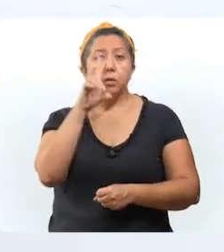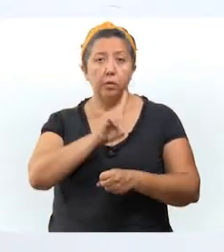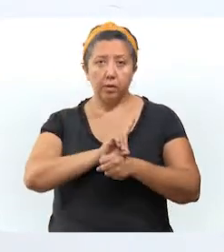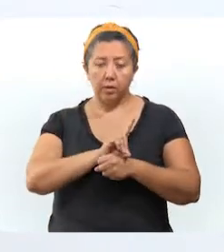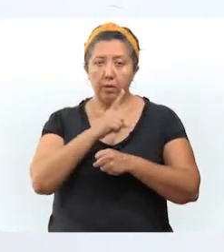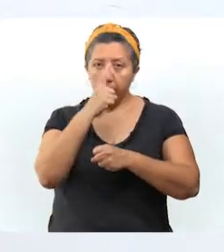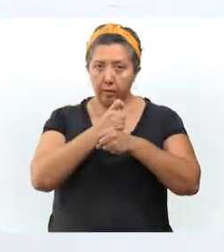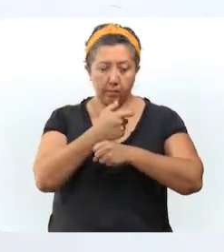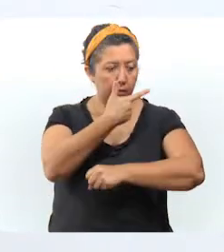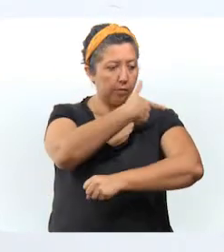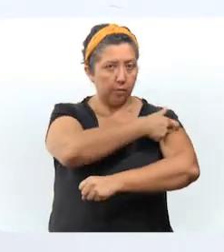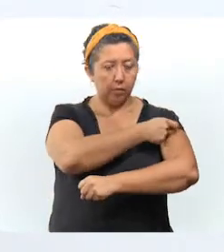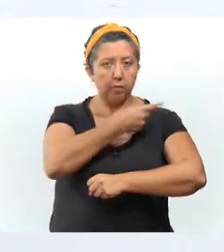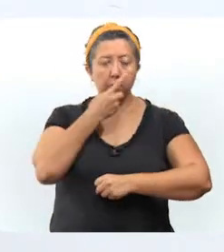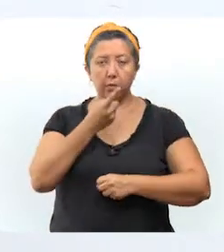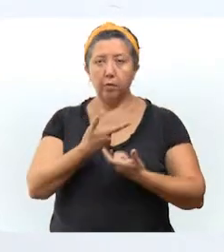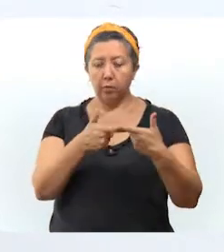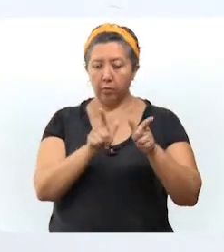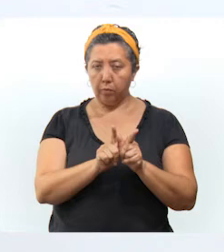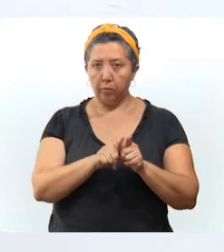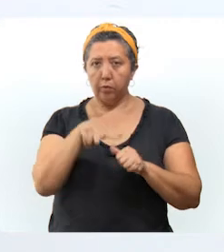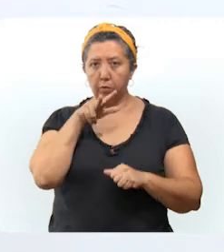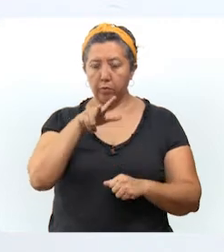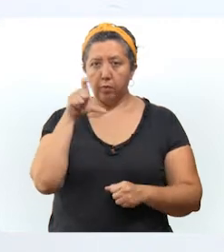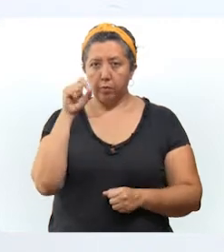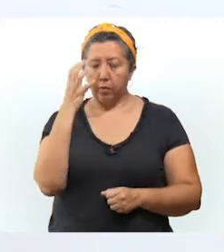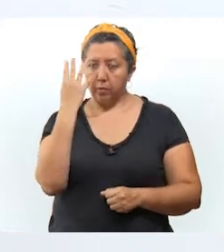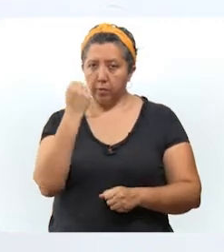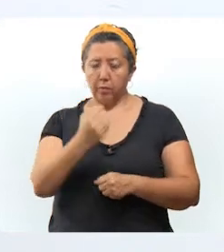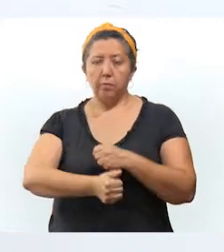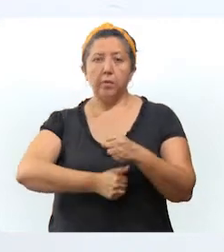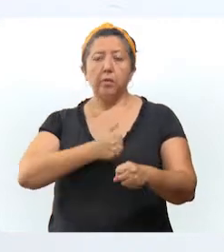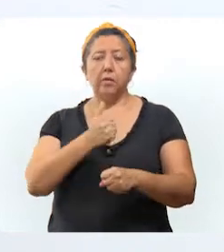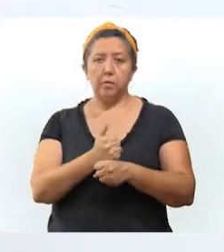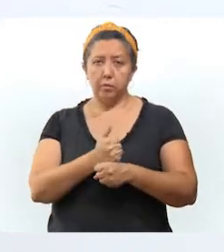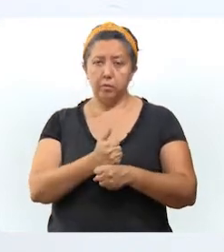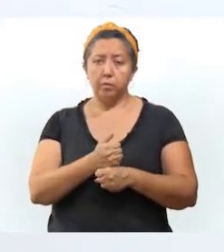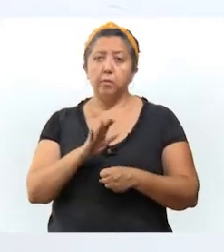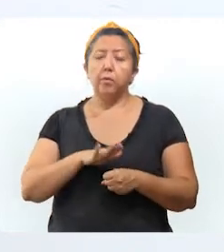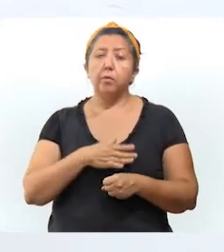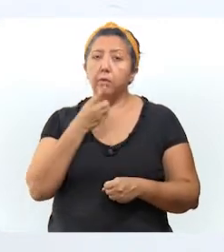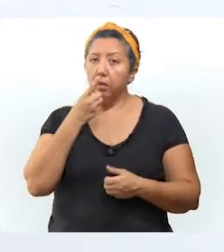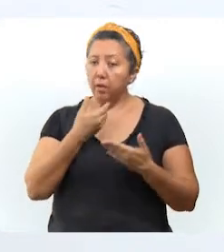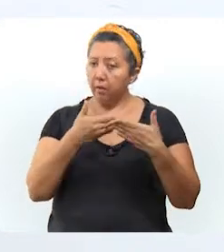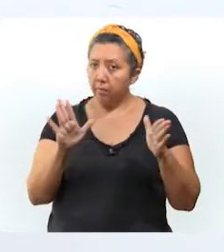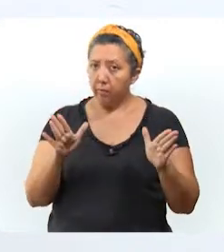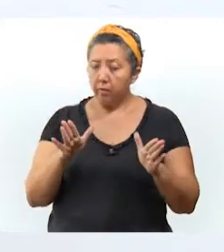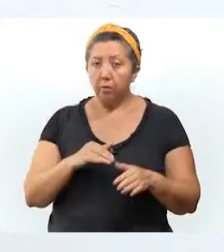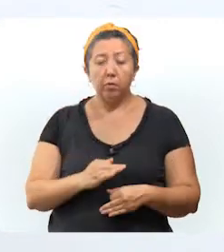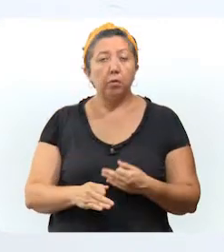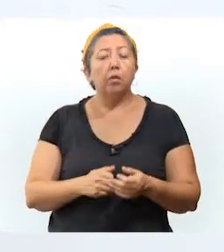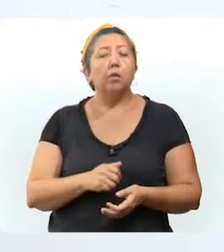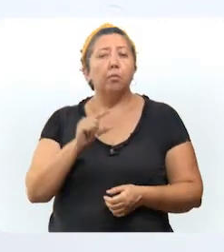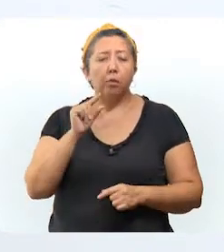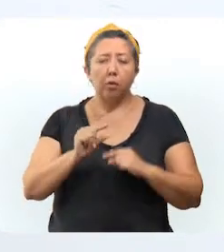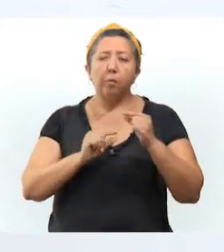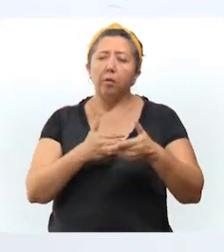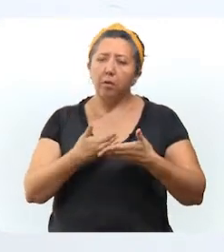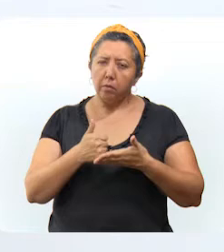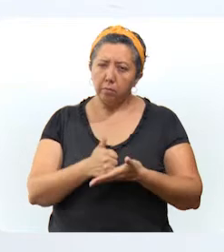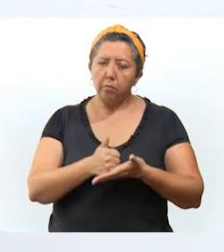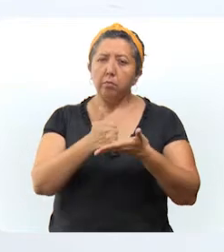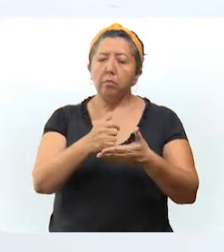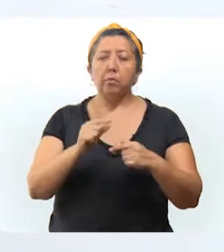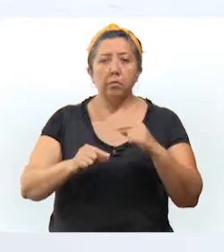de la primera dosis de la vacunación del grupo de edad de 18 a 29 años, por lo que abrir de manera parcial nos ayuda a dejar pasar